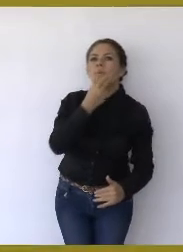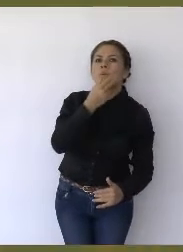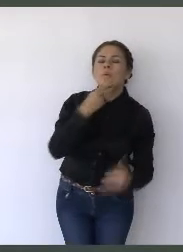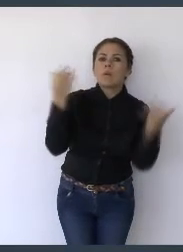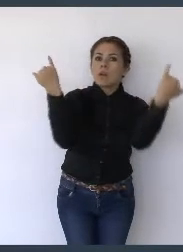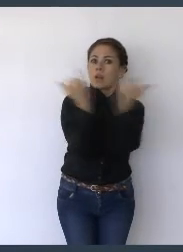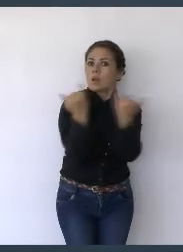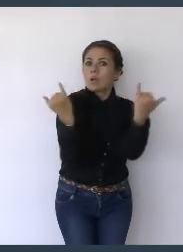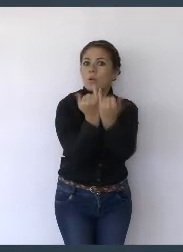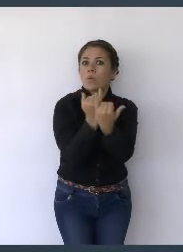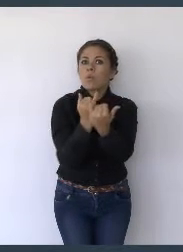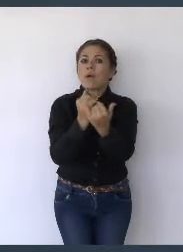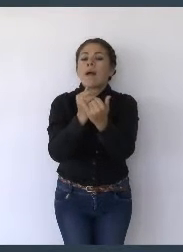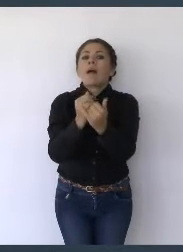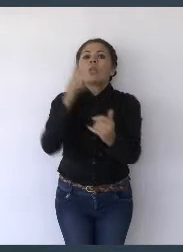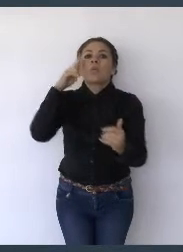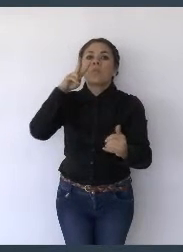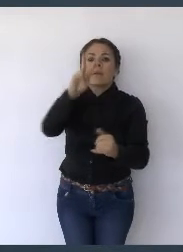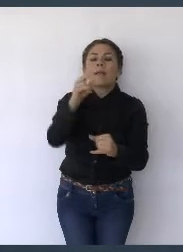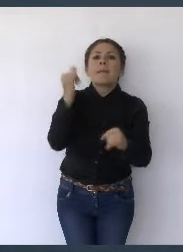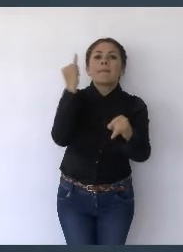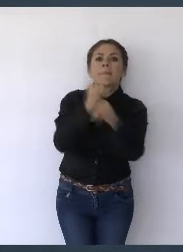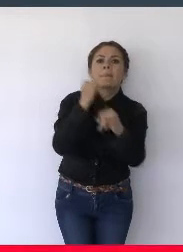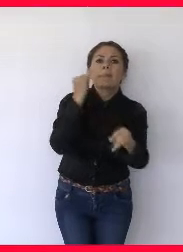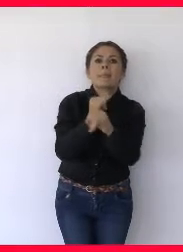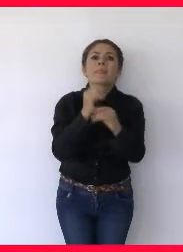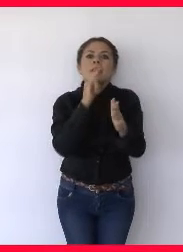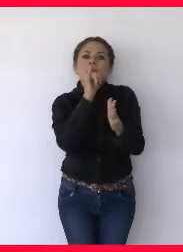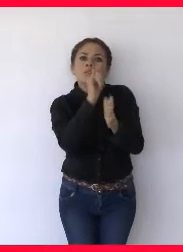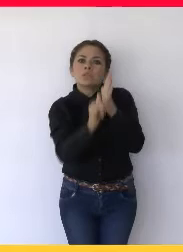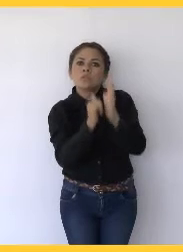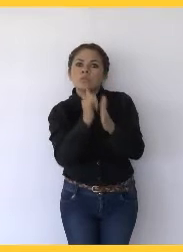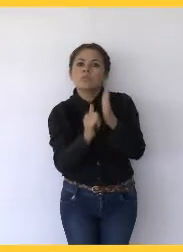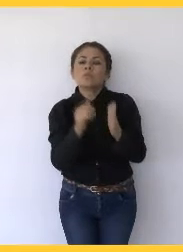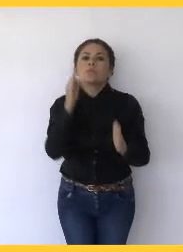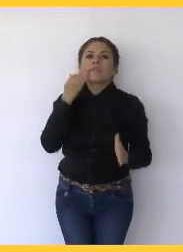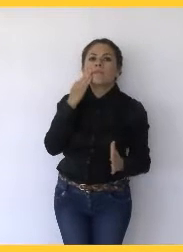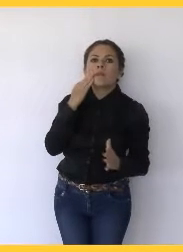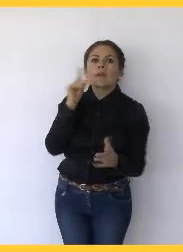del estado de Colima a través de las redes sociales.